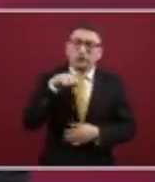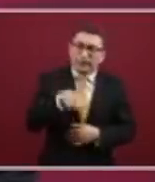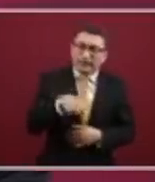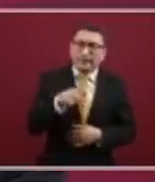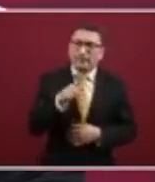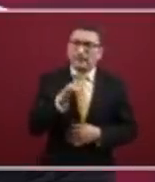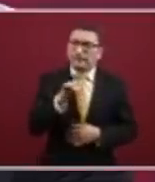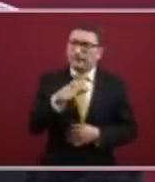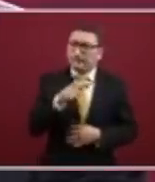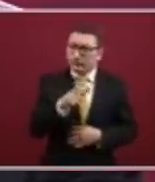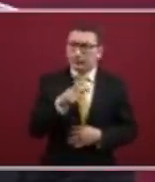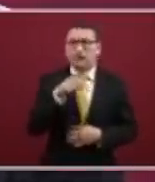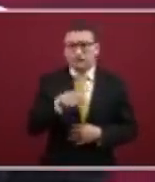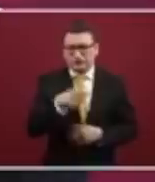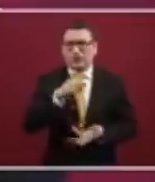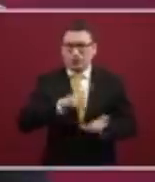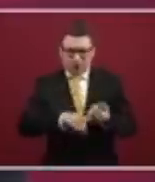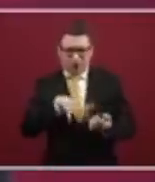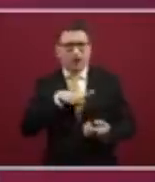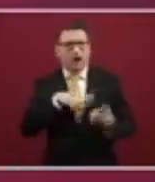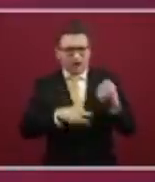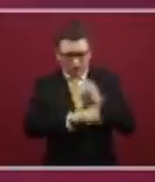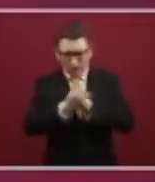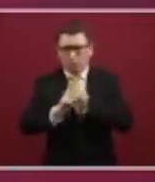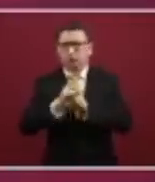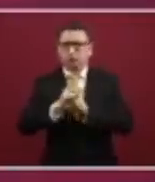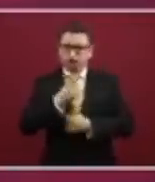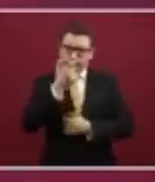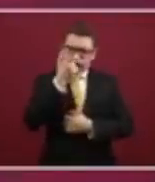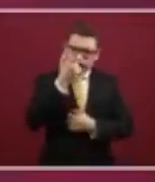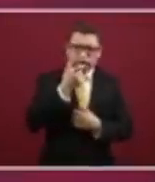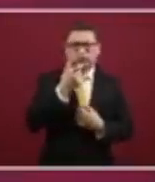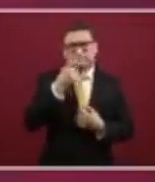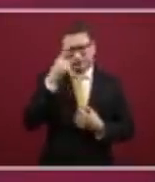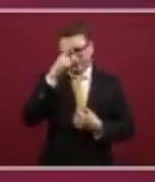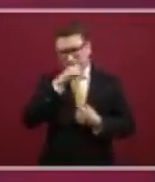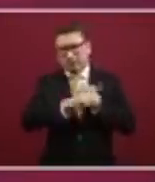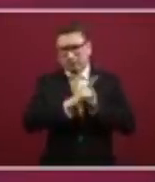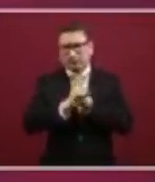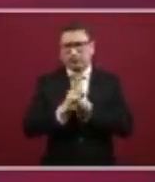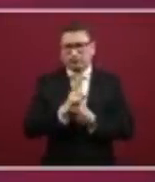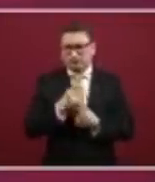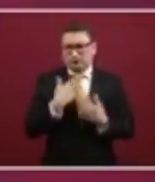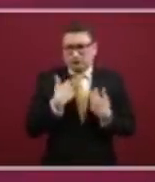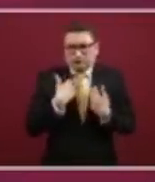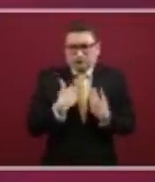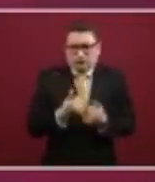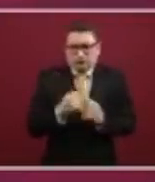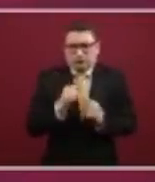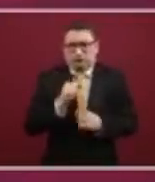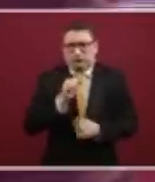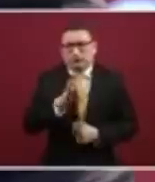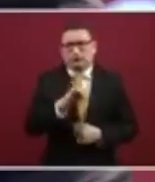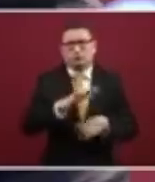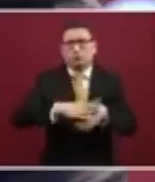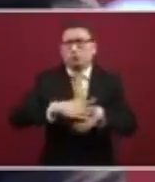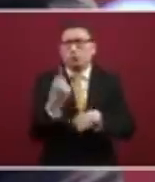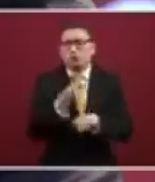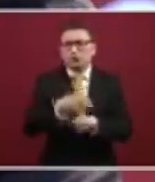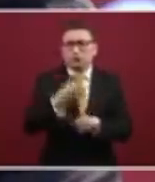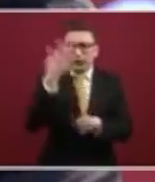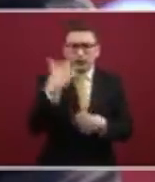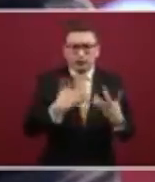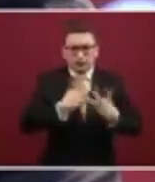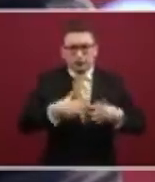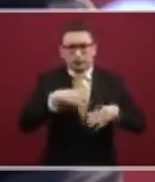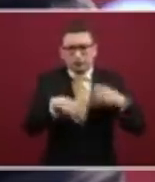tiene dificultades financieras porque fue una empresa mal